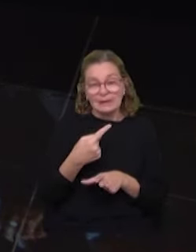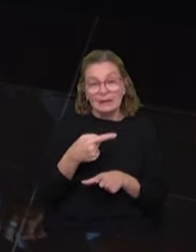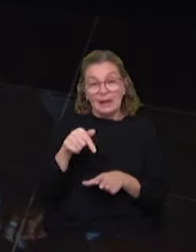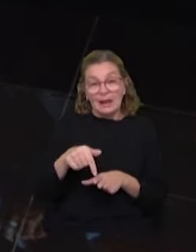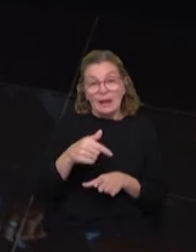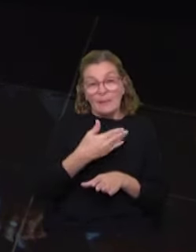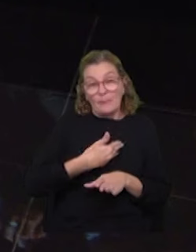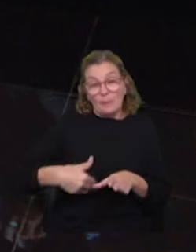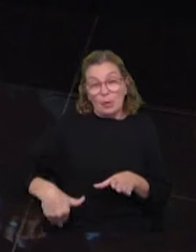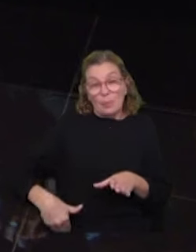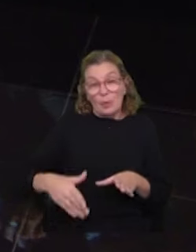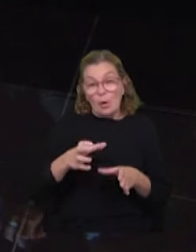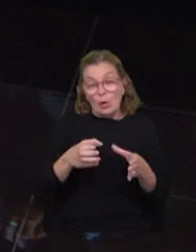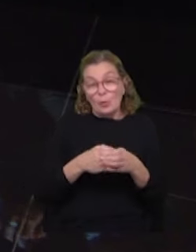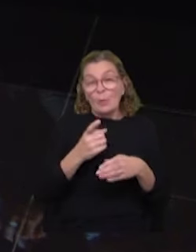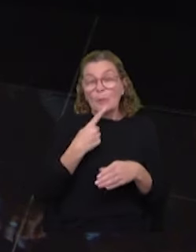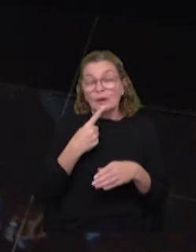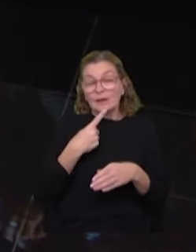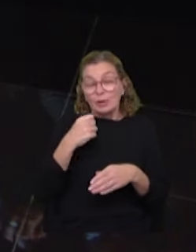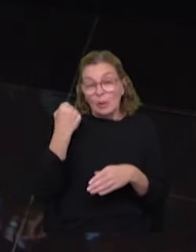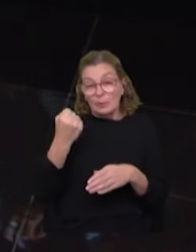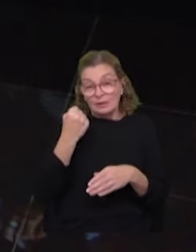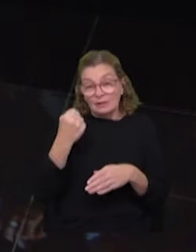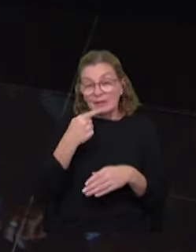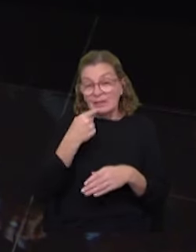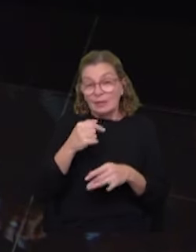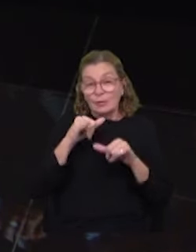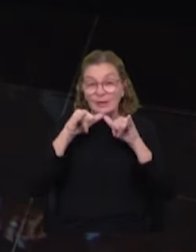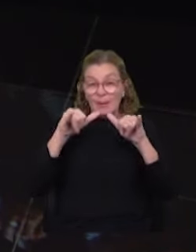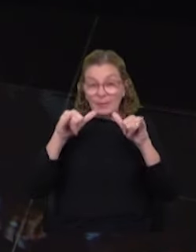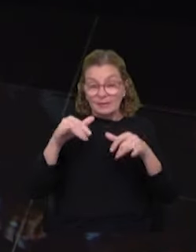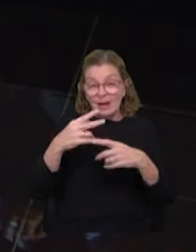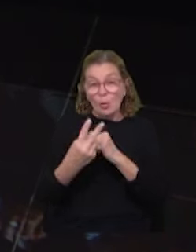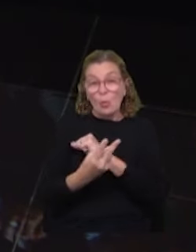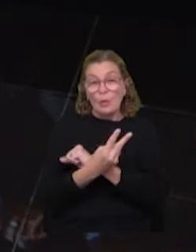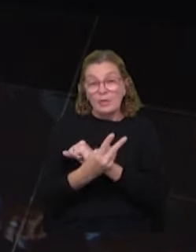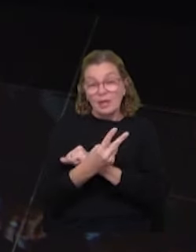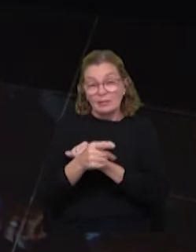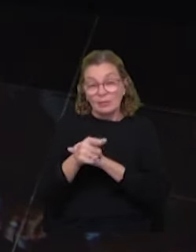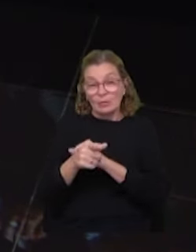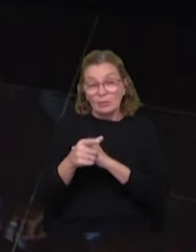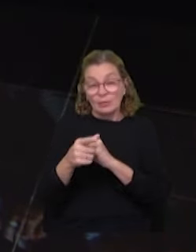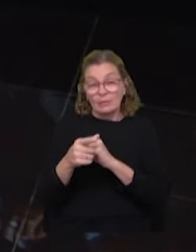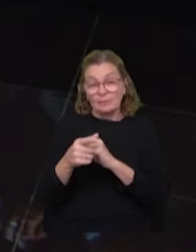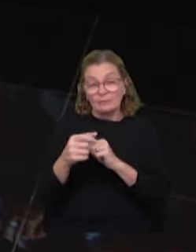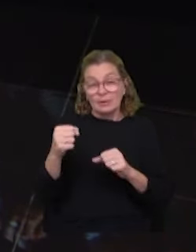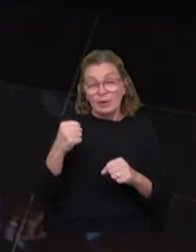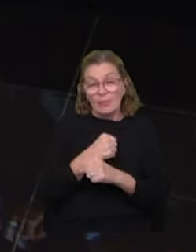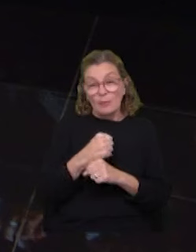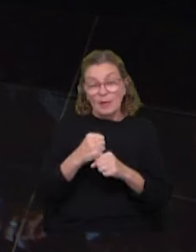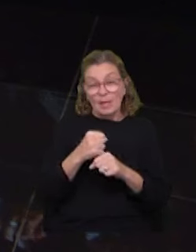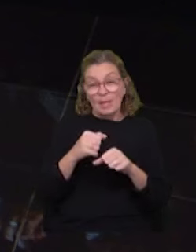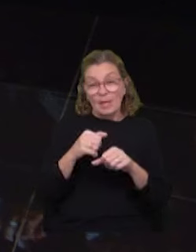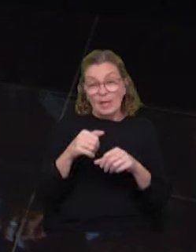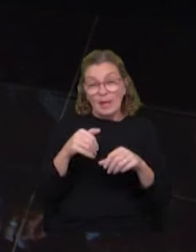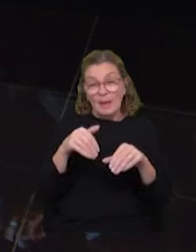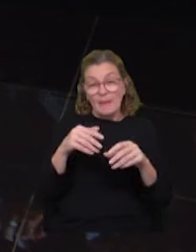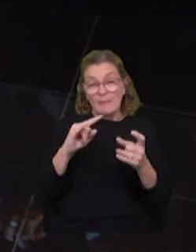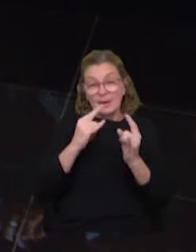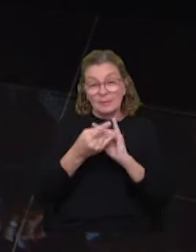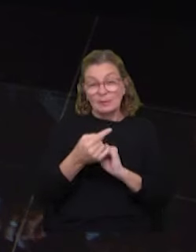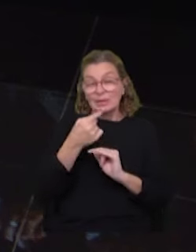ejemplo sus principales referentes anunciaron una campaña en defensa de la Reforma aprobada en el parlamento para evitar